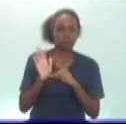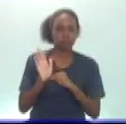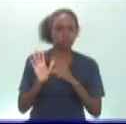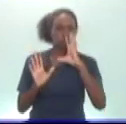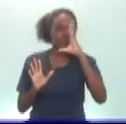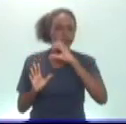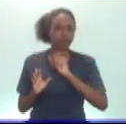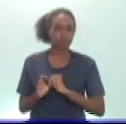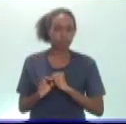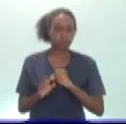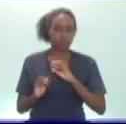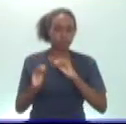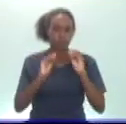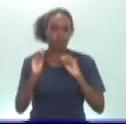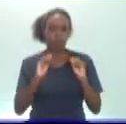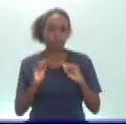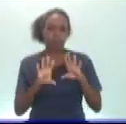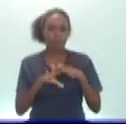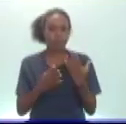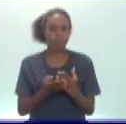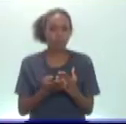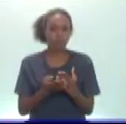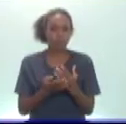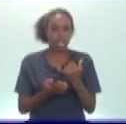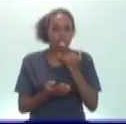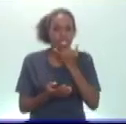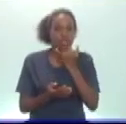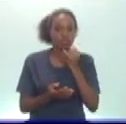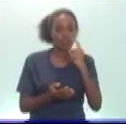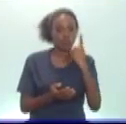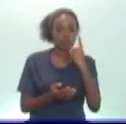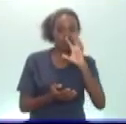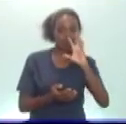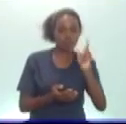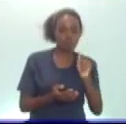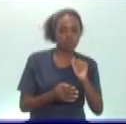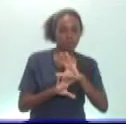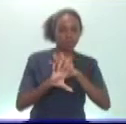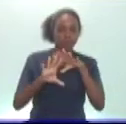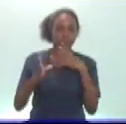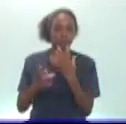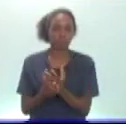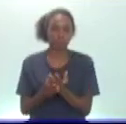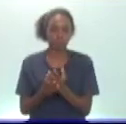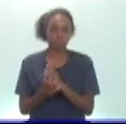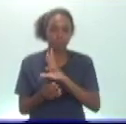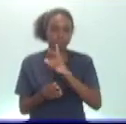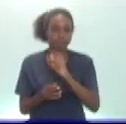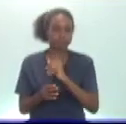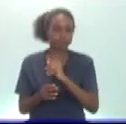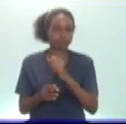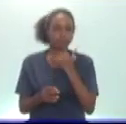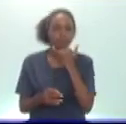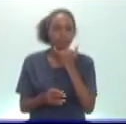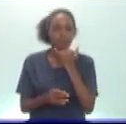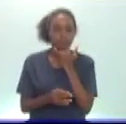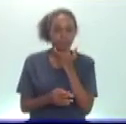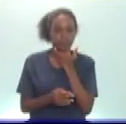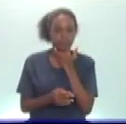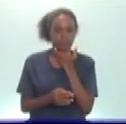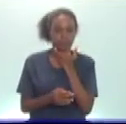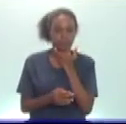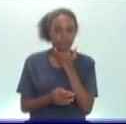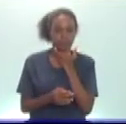ubicar cada uno. Recuerden que una alteración en el orden ya significa un error en el resultado. Después que ustedes aprenden el procedimiento,